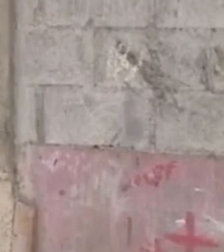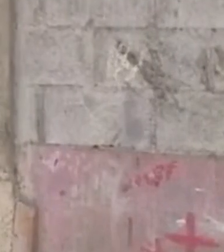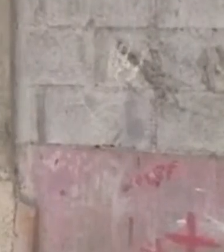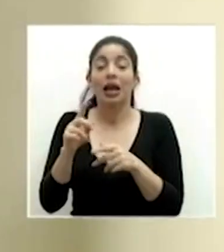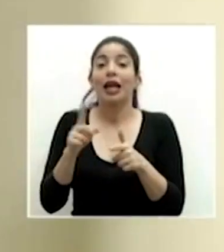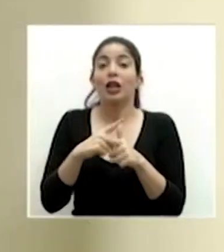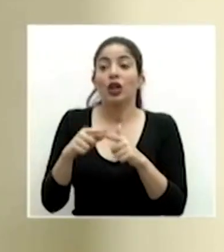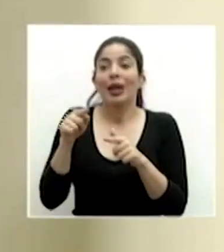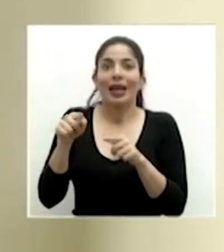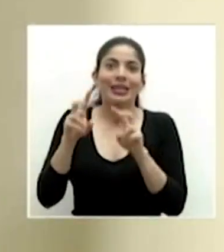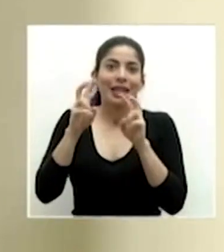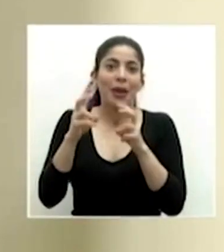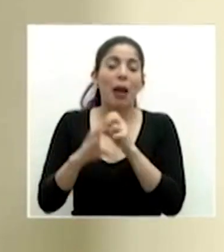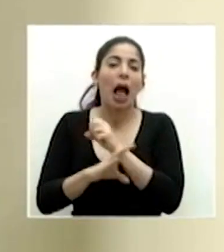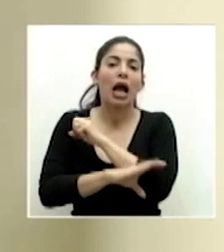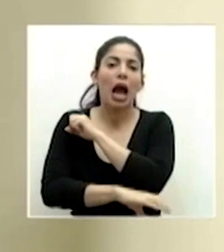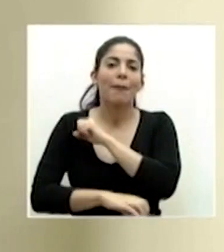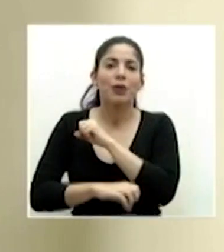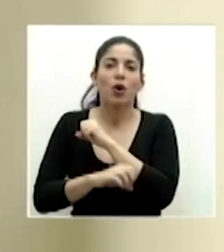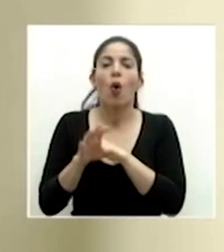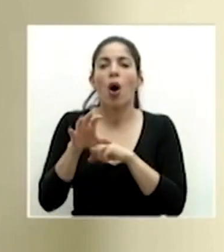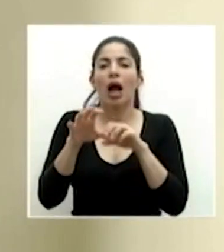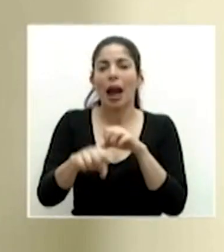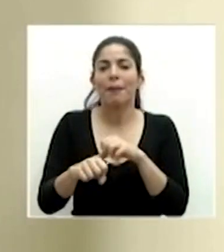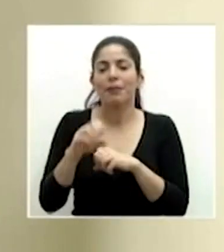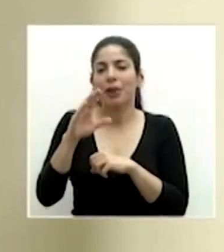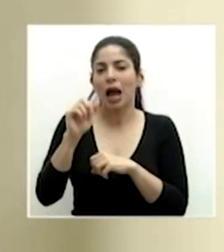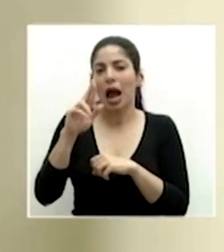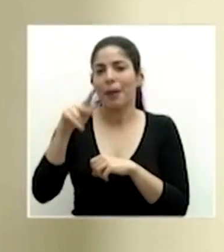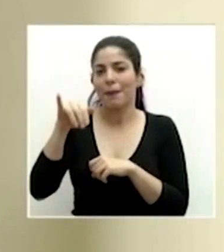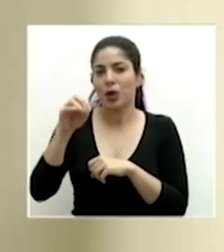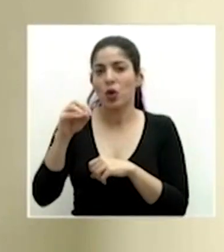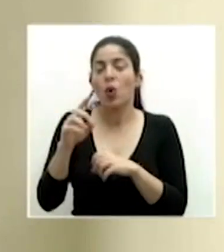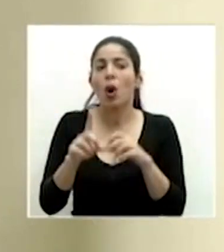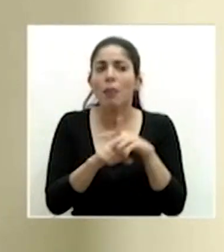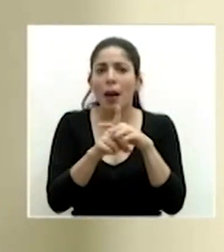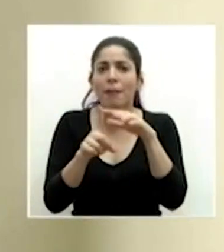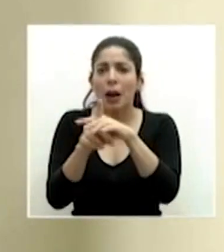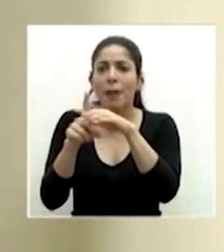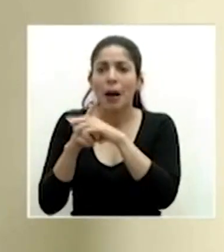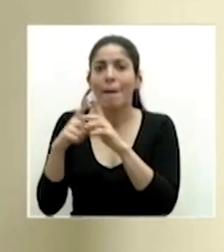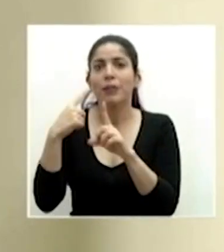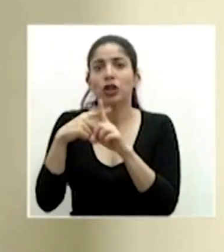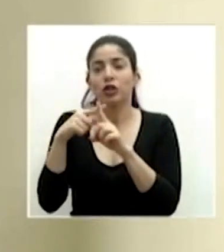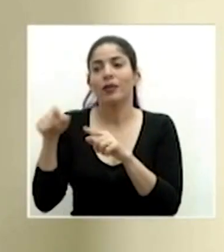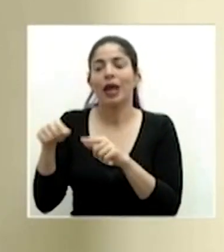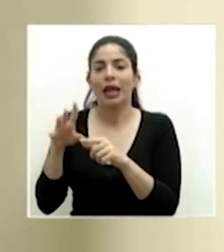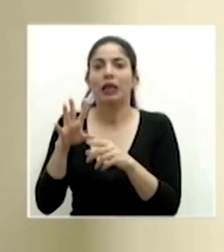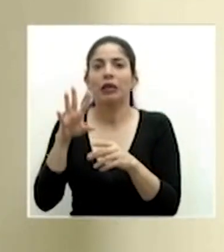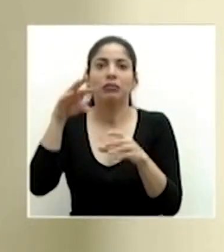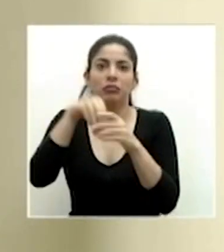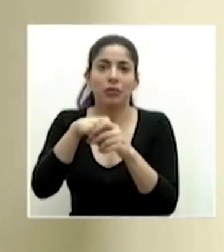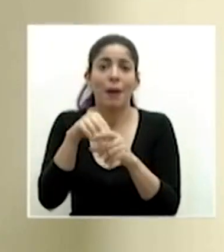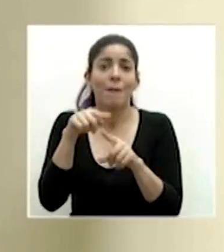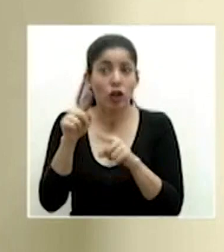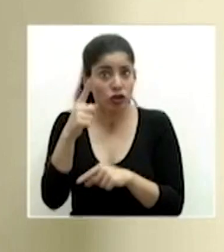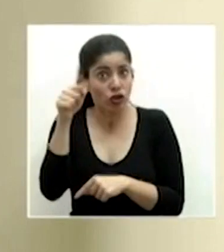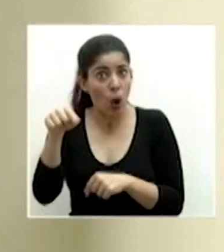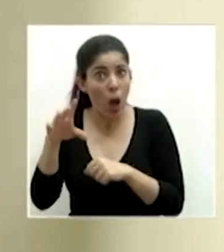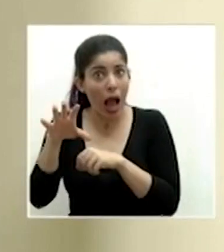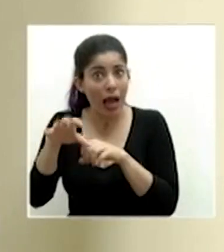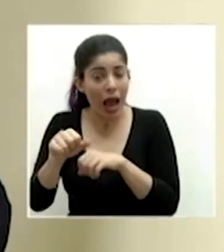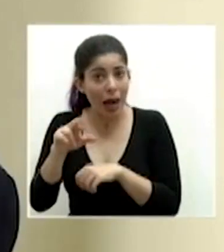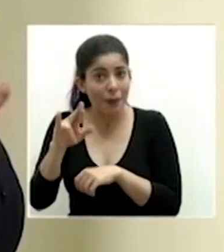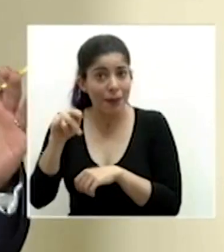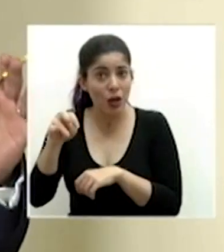esa zona. En Acarpios que hemos tenido, sí, algunos casos positivos, se ha hecho toda la intervención, pero eso no solamente se hace en ese lugar, se